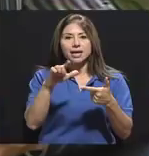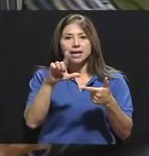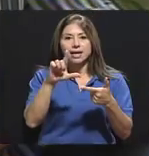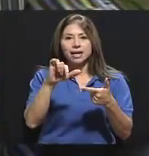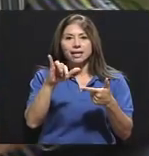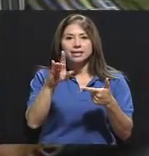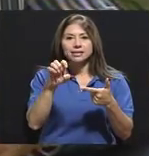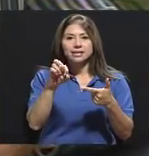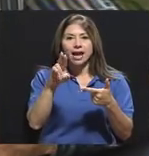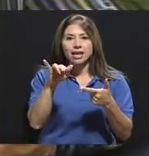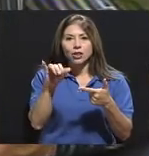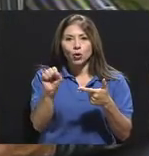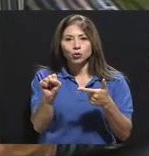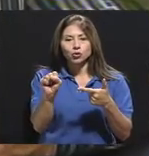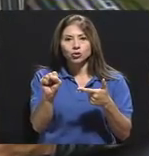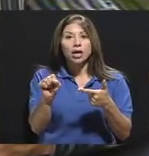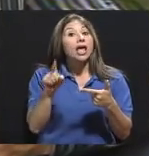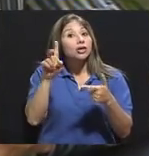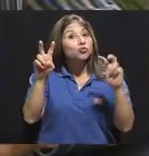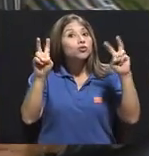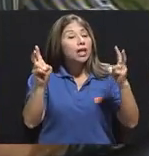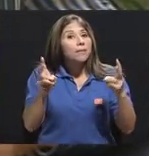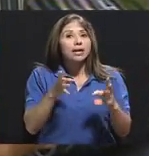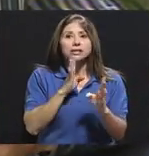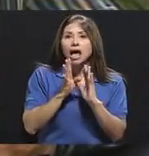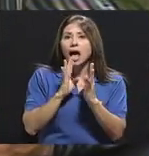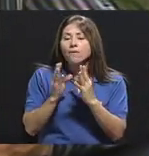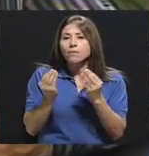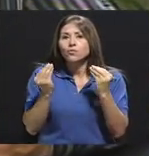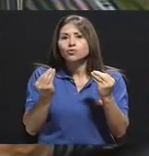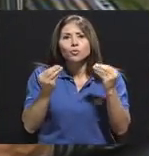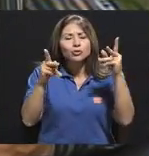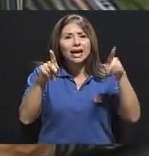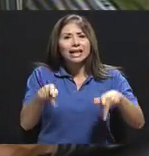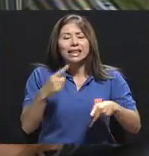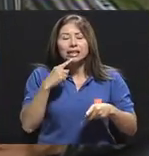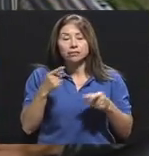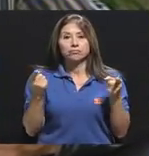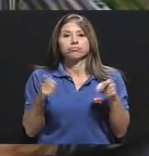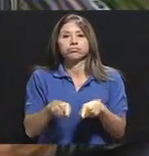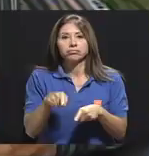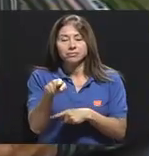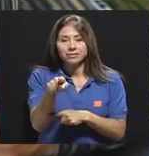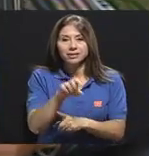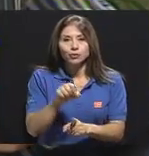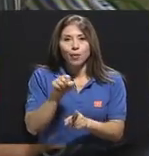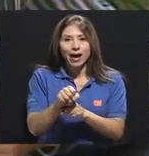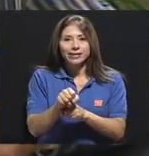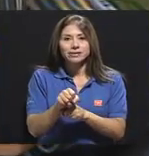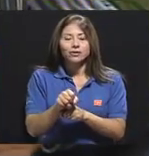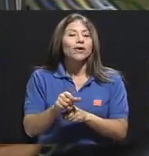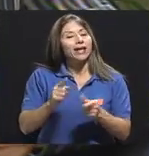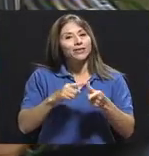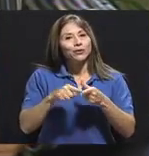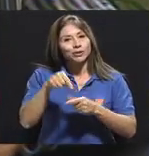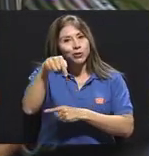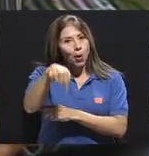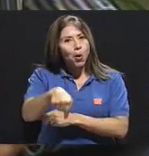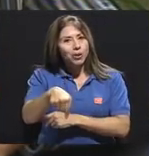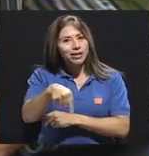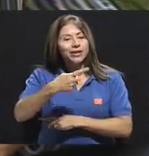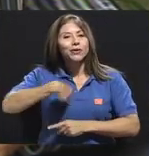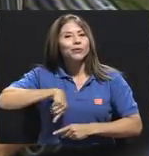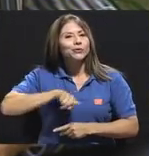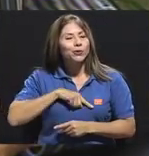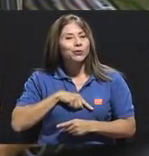personas pues normalmente consultan y aparecen con este tipo de condición verdad Entonces hoy vamos a